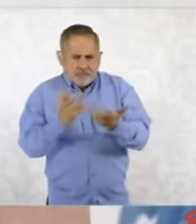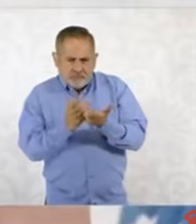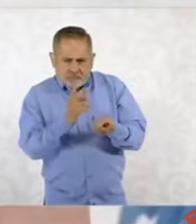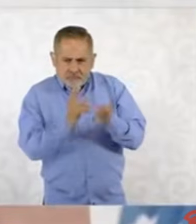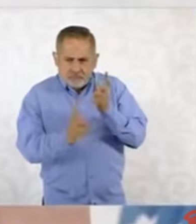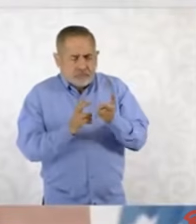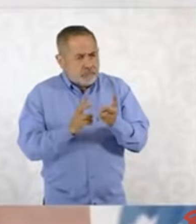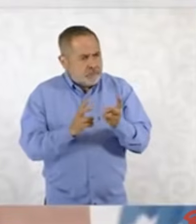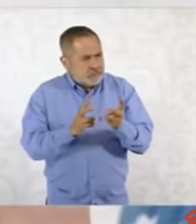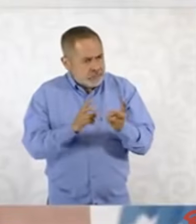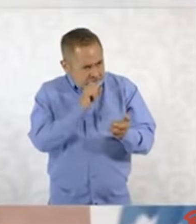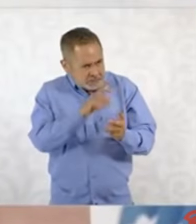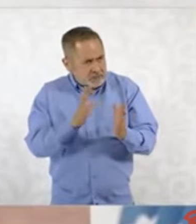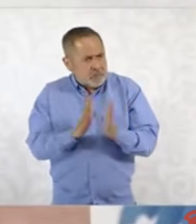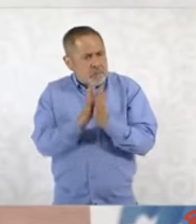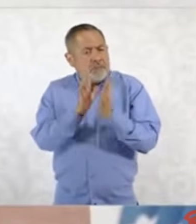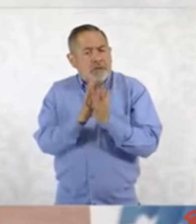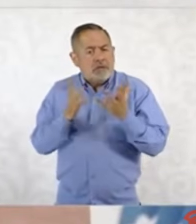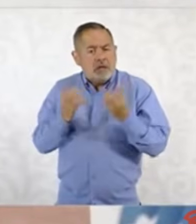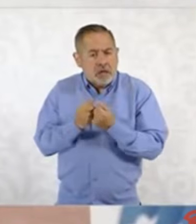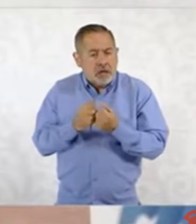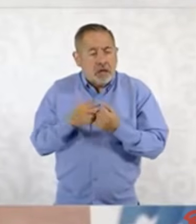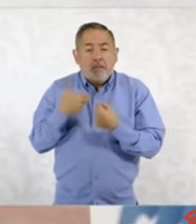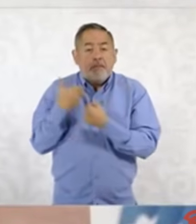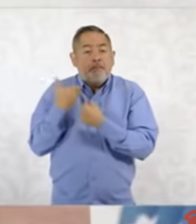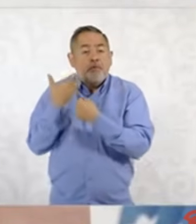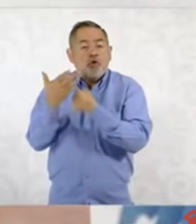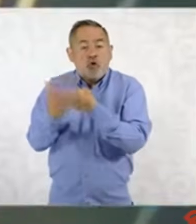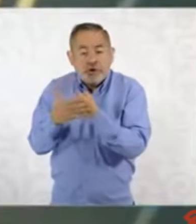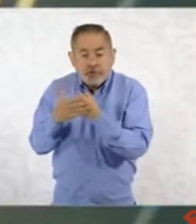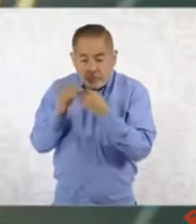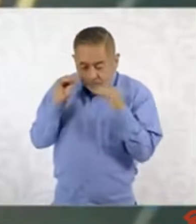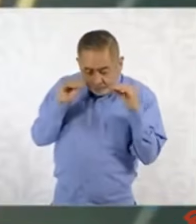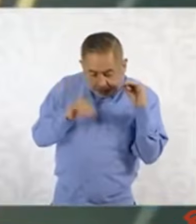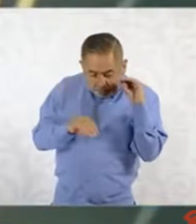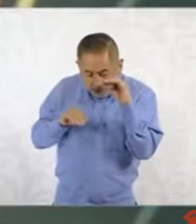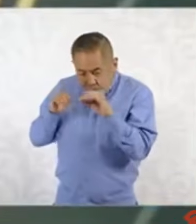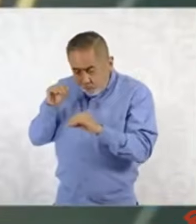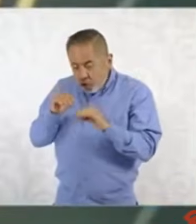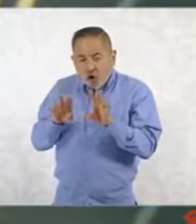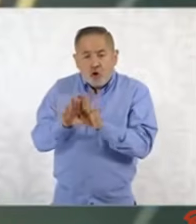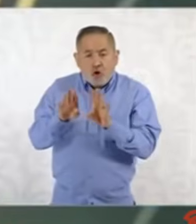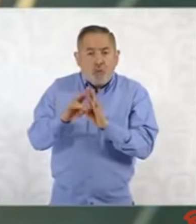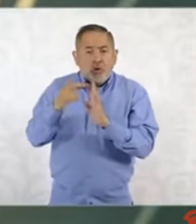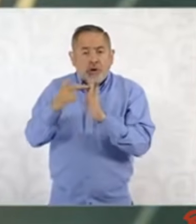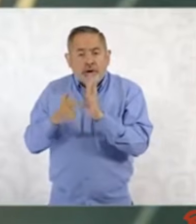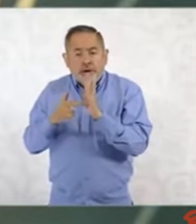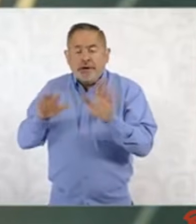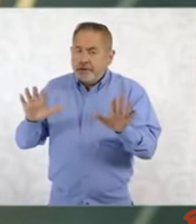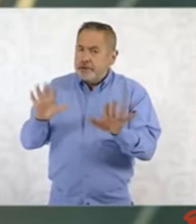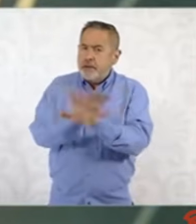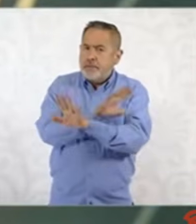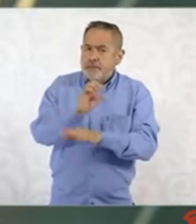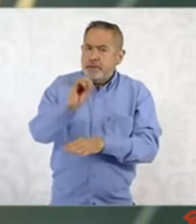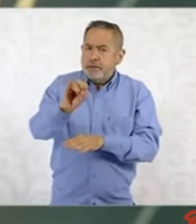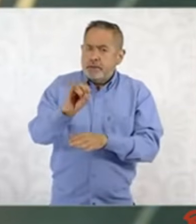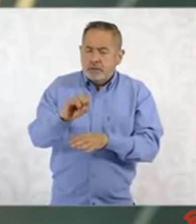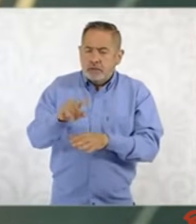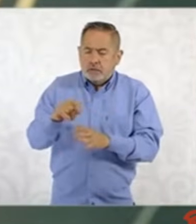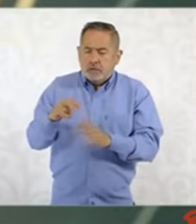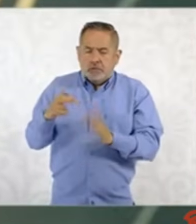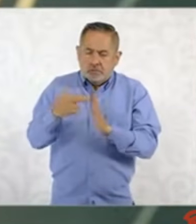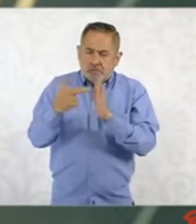que participen en el diseño que vamos a hacer de esta reforma, de esta